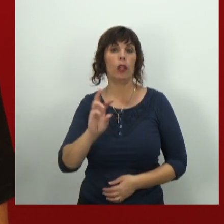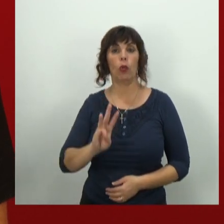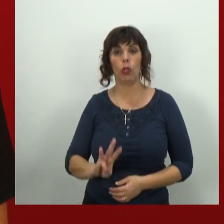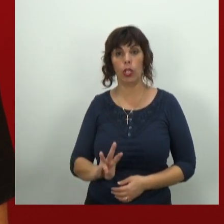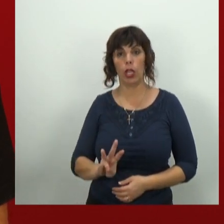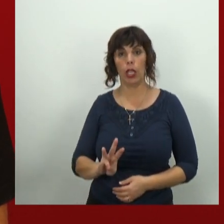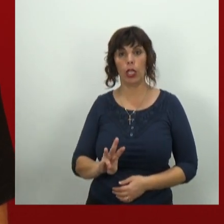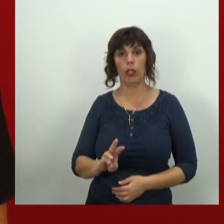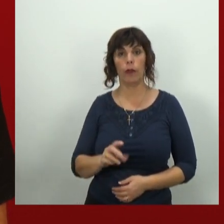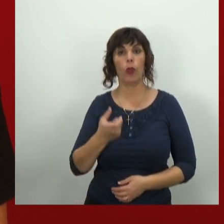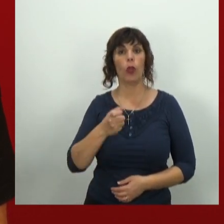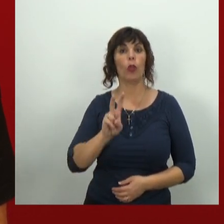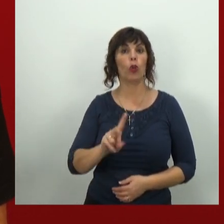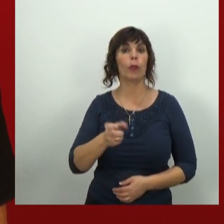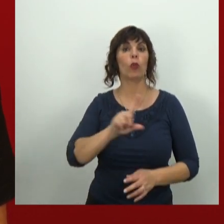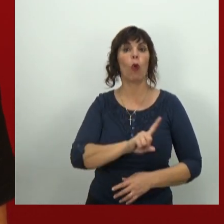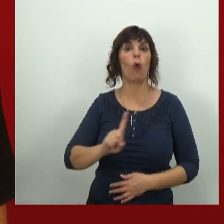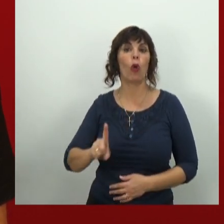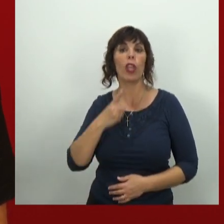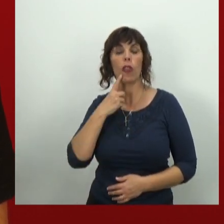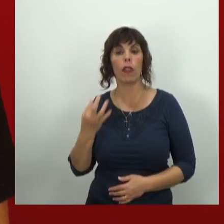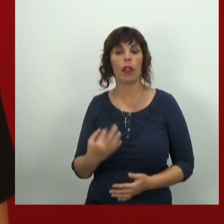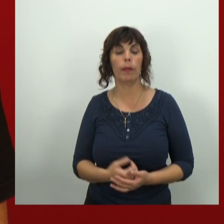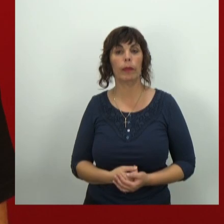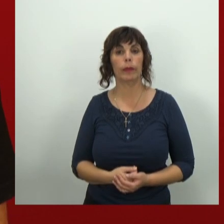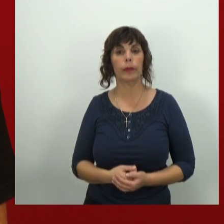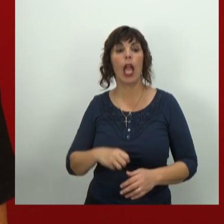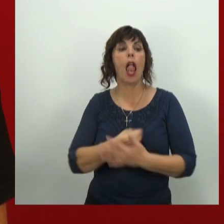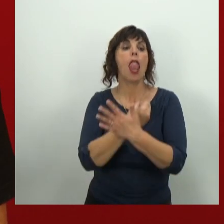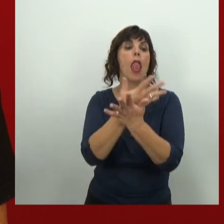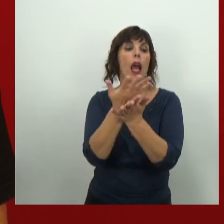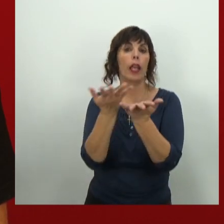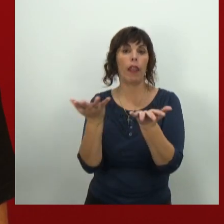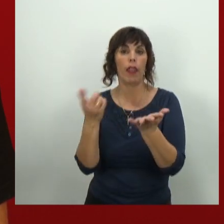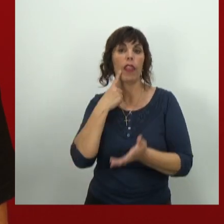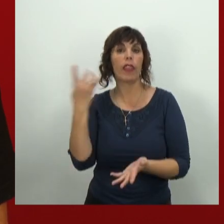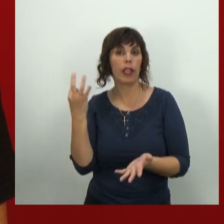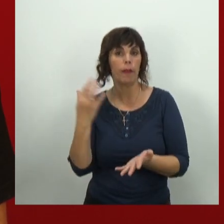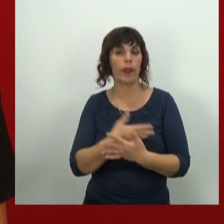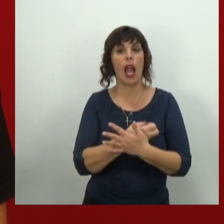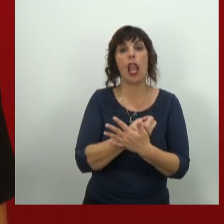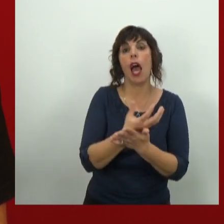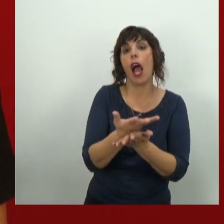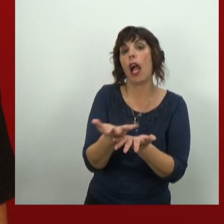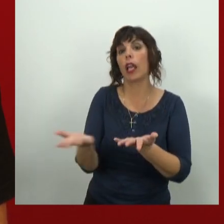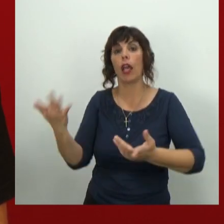él dice, el capítulo 2, 11, él dice que la gracia se